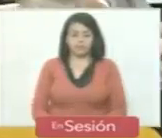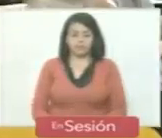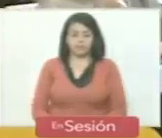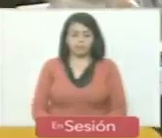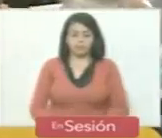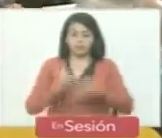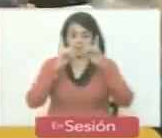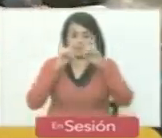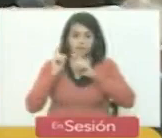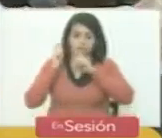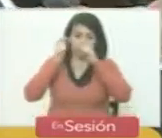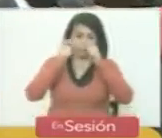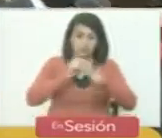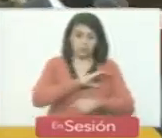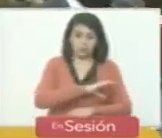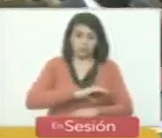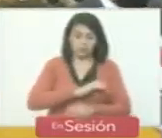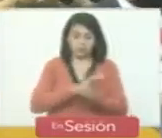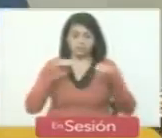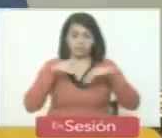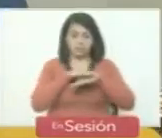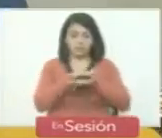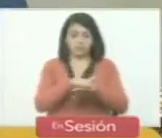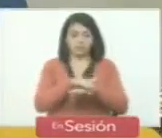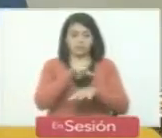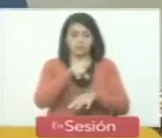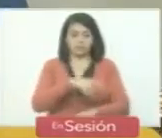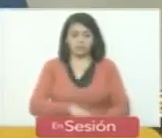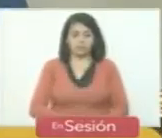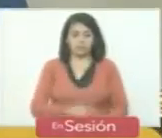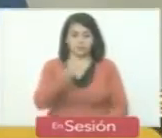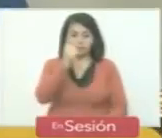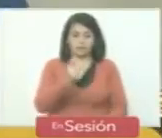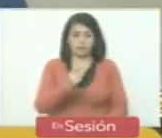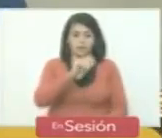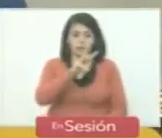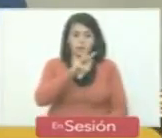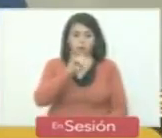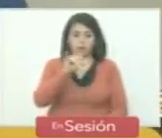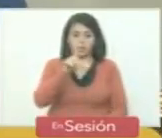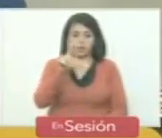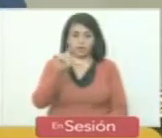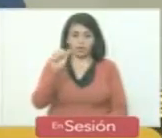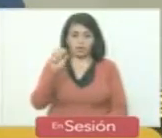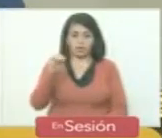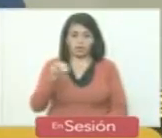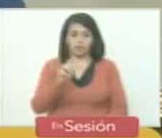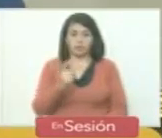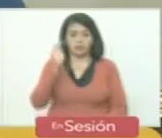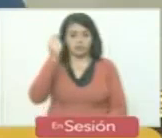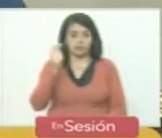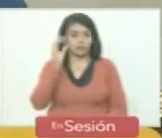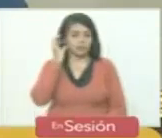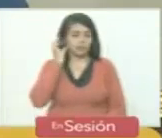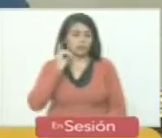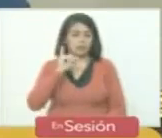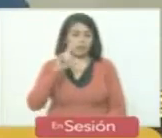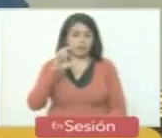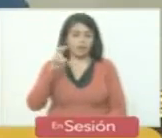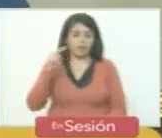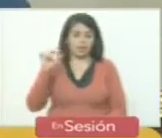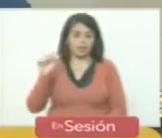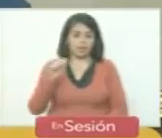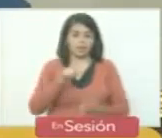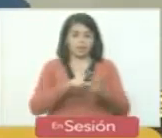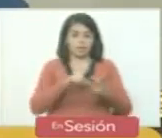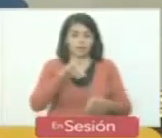Se designa una comisión integrada por el diputado William Hill, la diputada Ilenia Medina y la